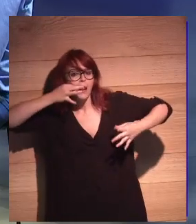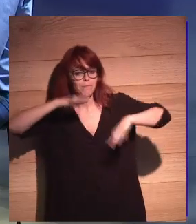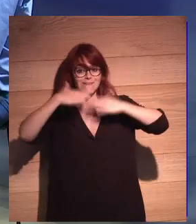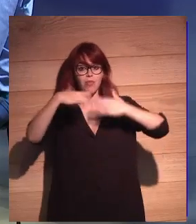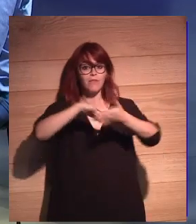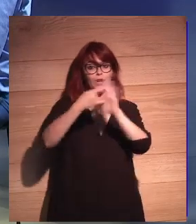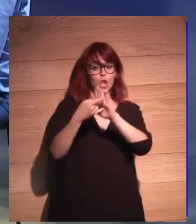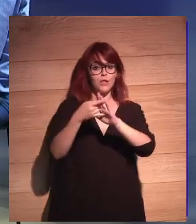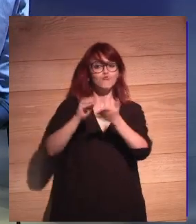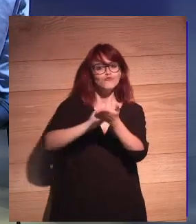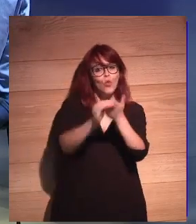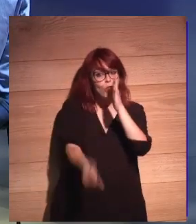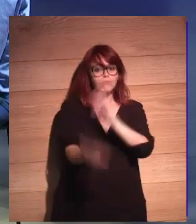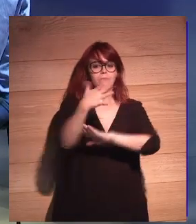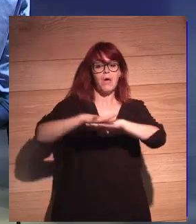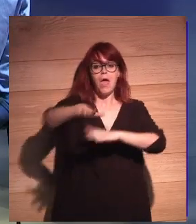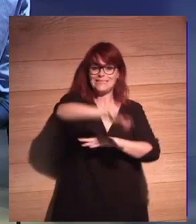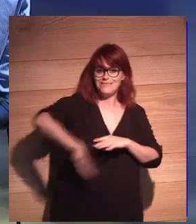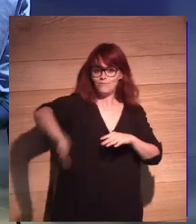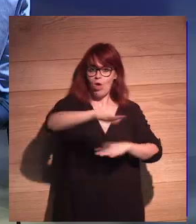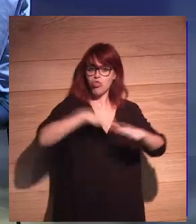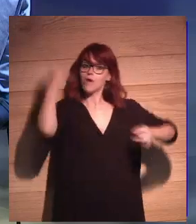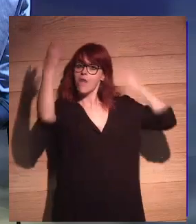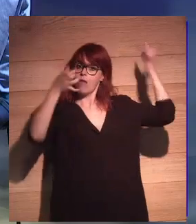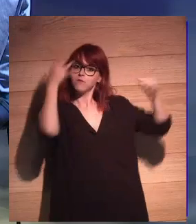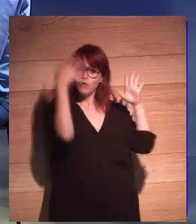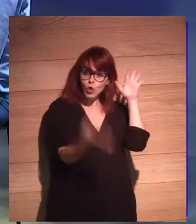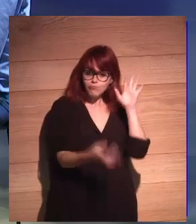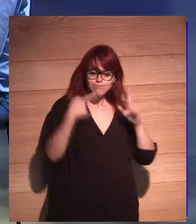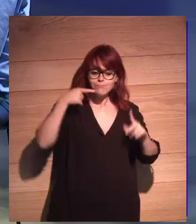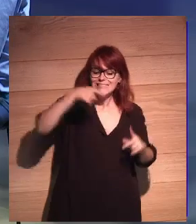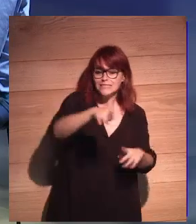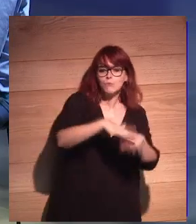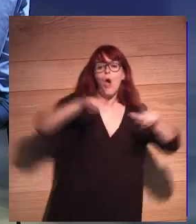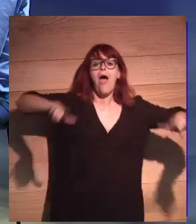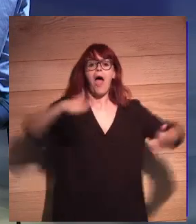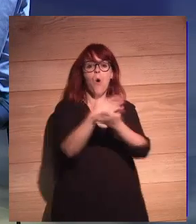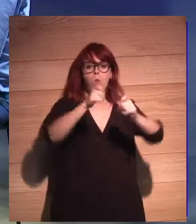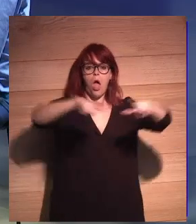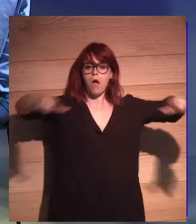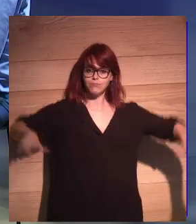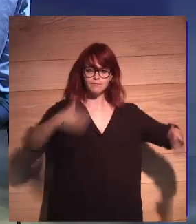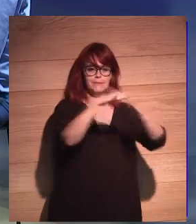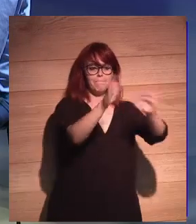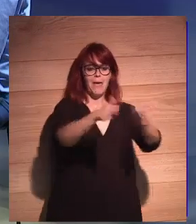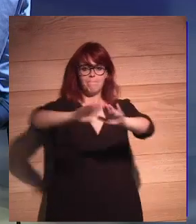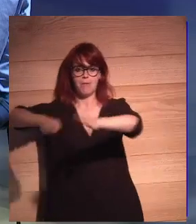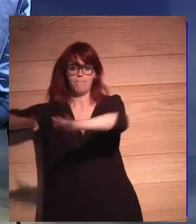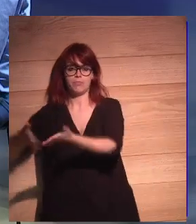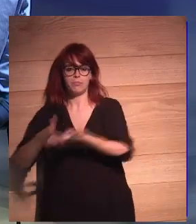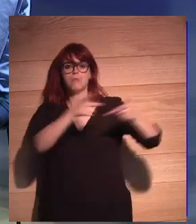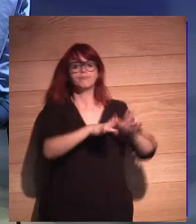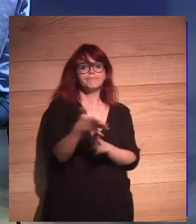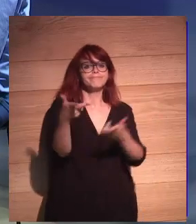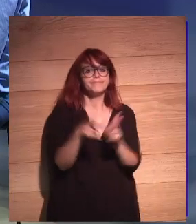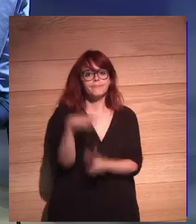tecnología, tengo que crear un espacio creativo. Y el espacio creativo no es el aula con los pupitres, con las mesas y todos con las gafas